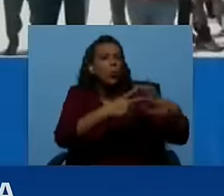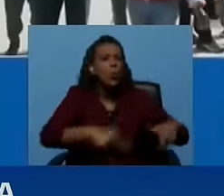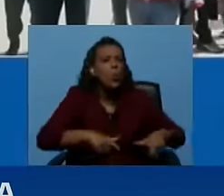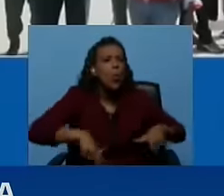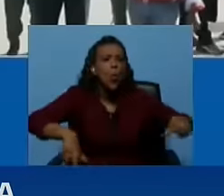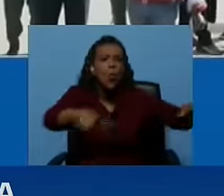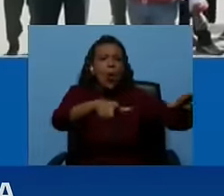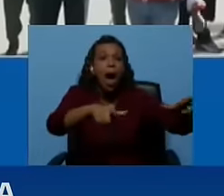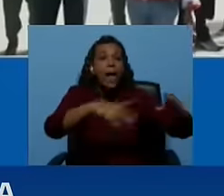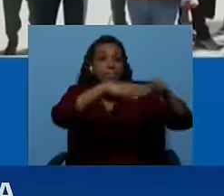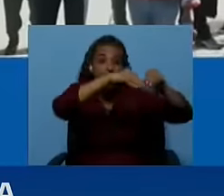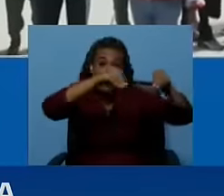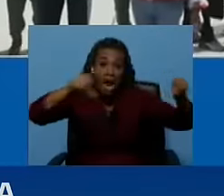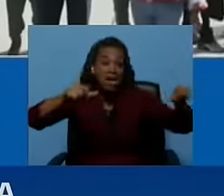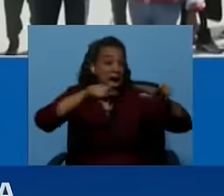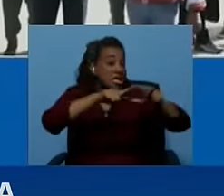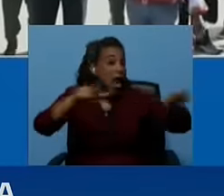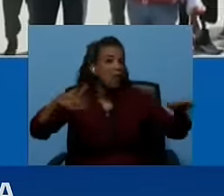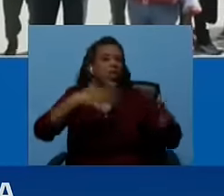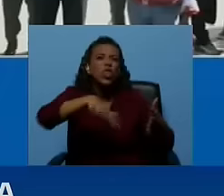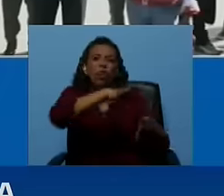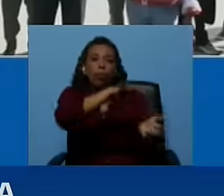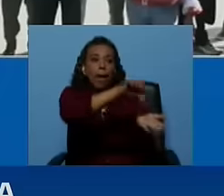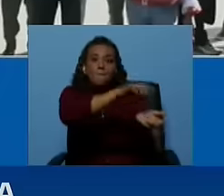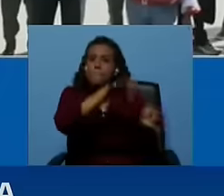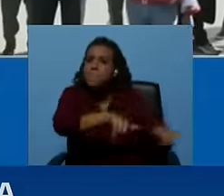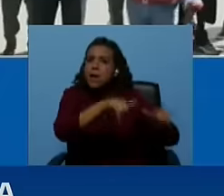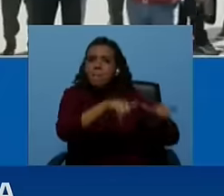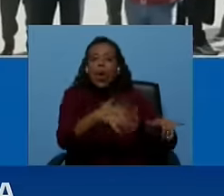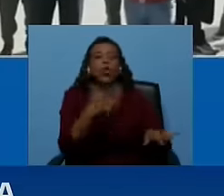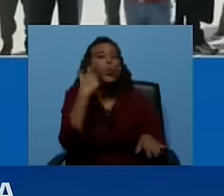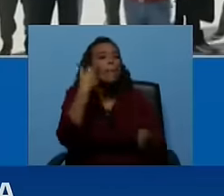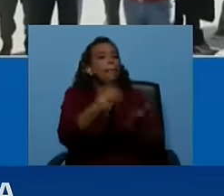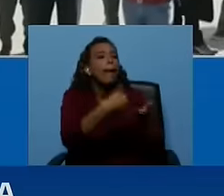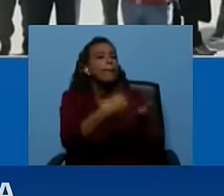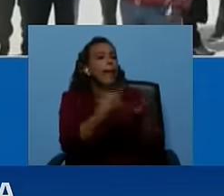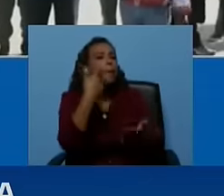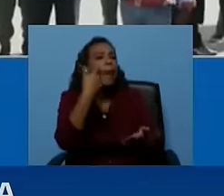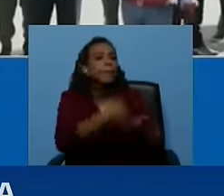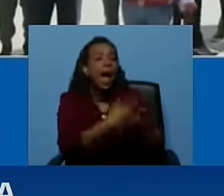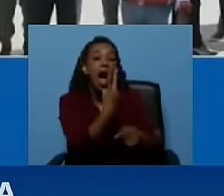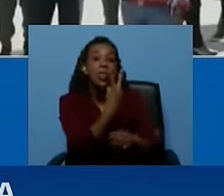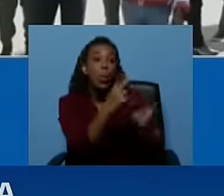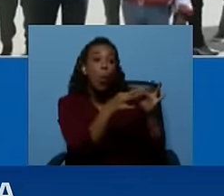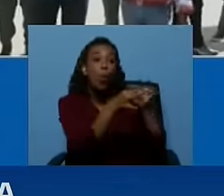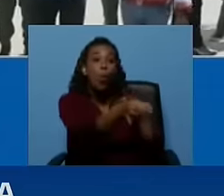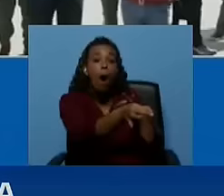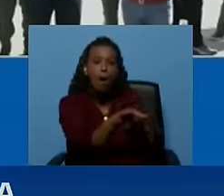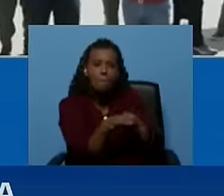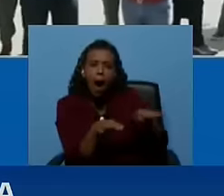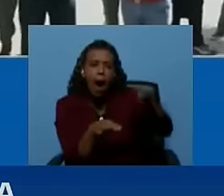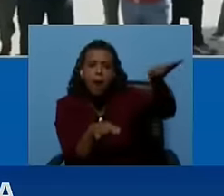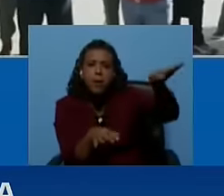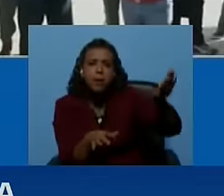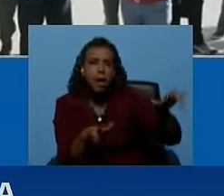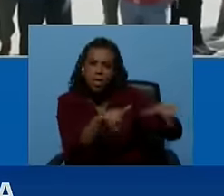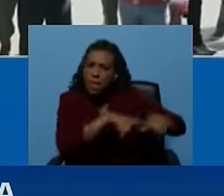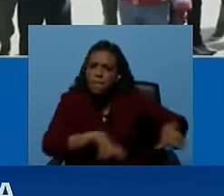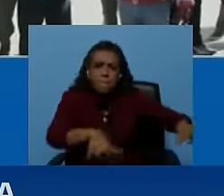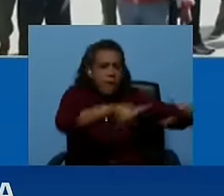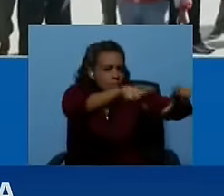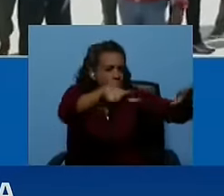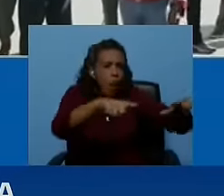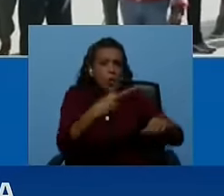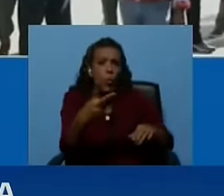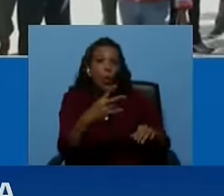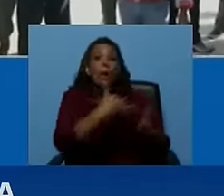acopio tenemos los terrenos presidente dónde aquí mismo Dónde tenemos aquí mismo a dos cuadras más más arriba No aquí en el mismo territorio a dos